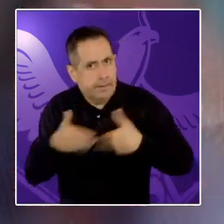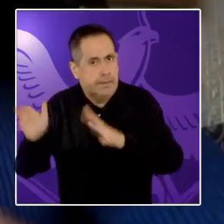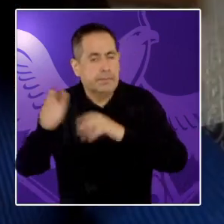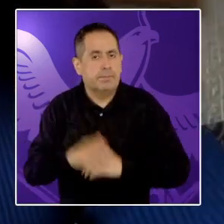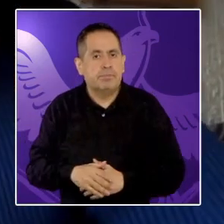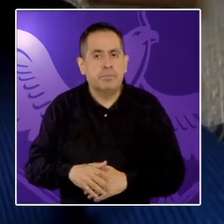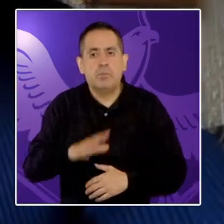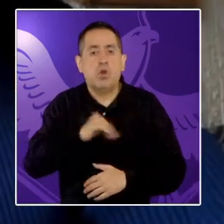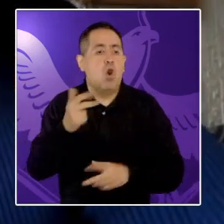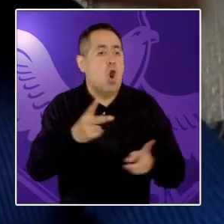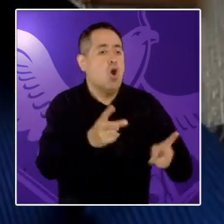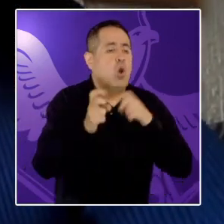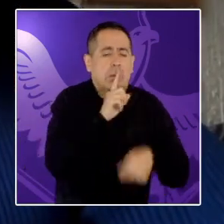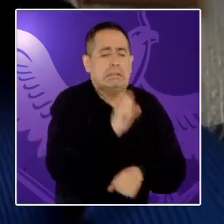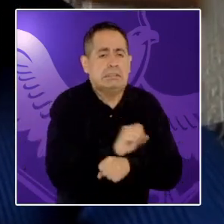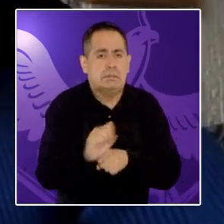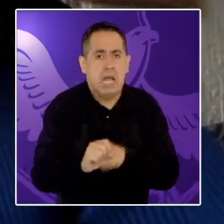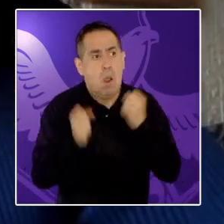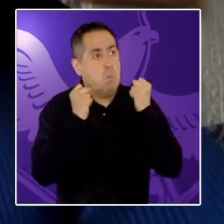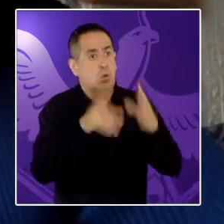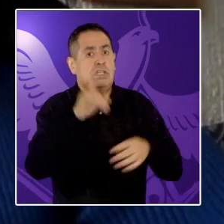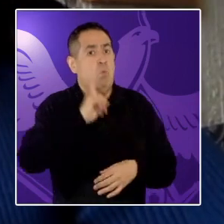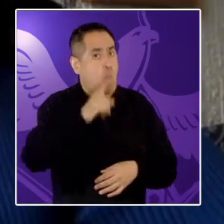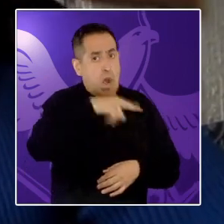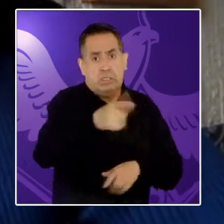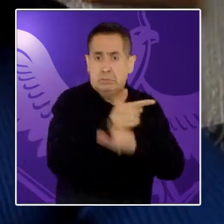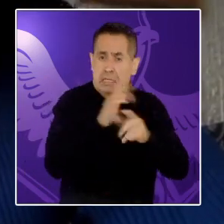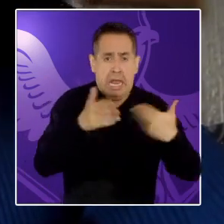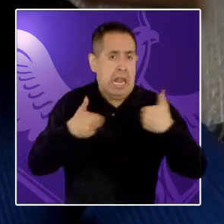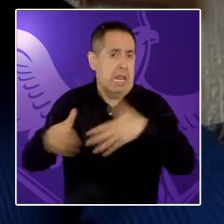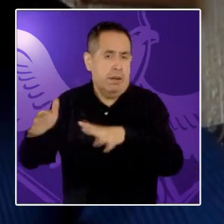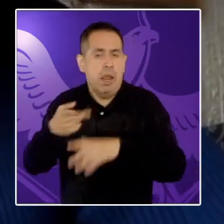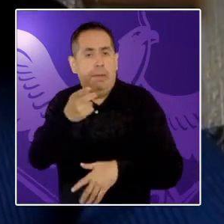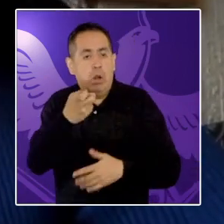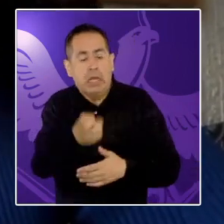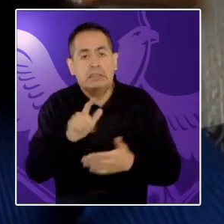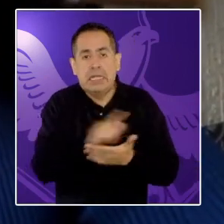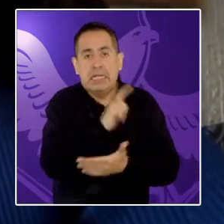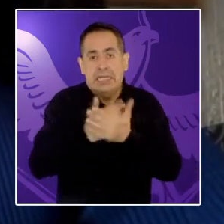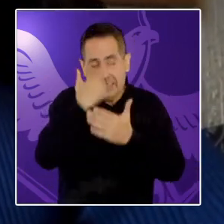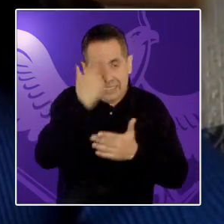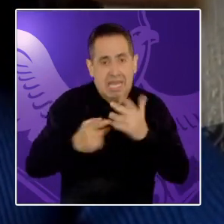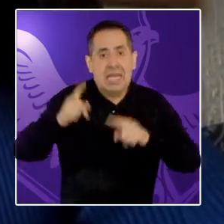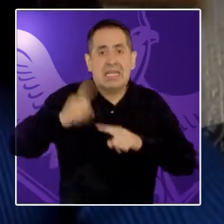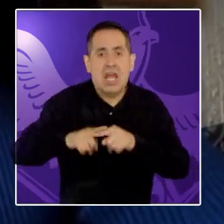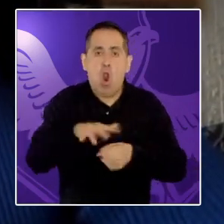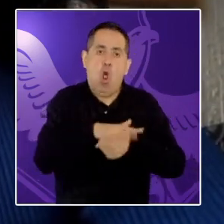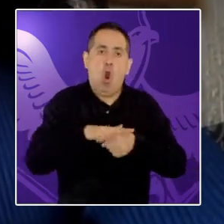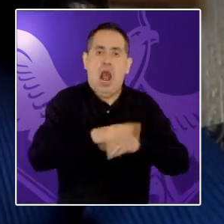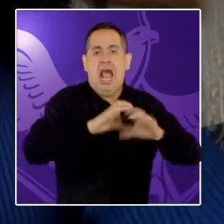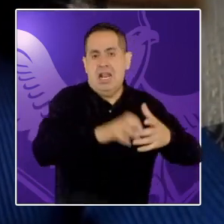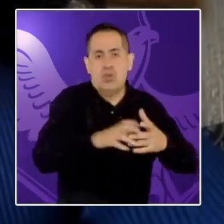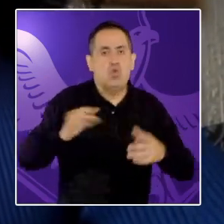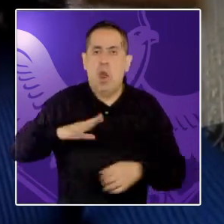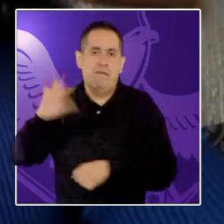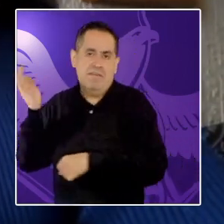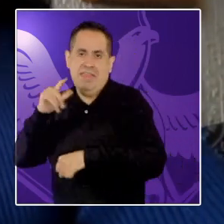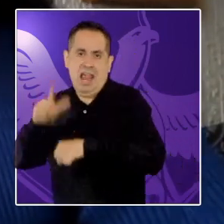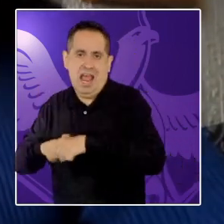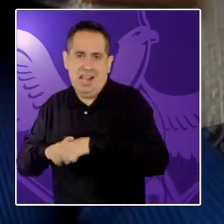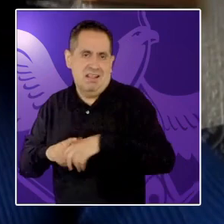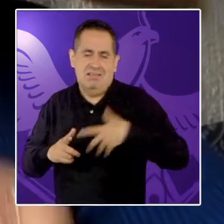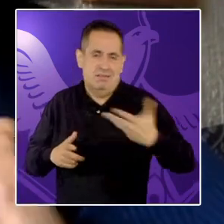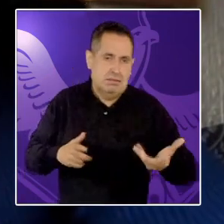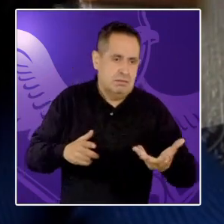intérprete. Ahora bien, los casos de aborto y robo simple podrían beneficiar a muchas mujeres. Sin embargo, estos delitos son competencia del fuero